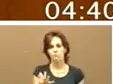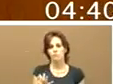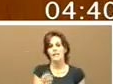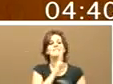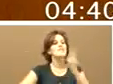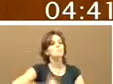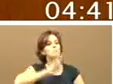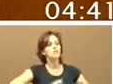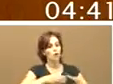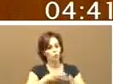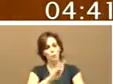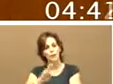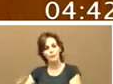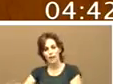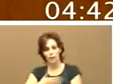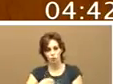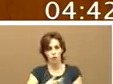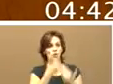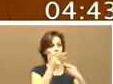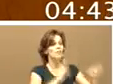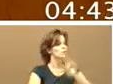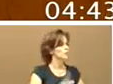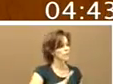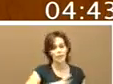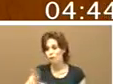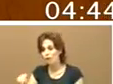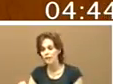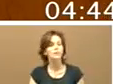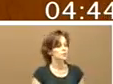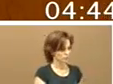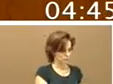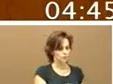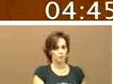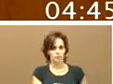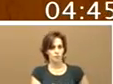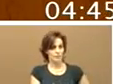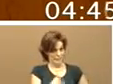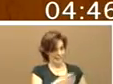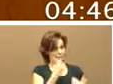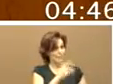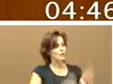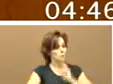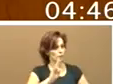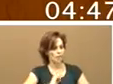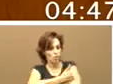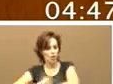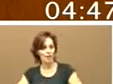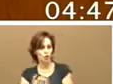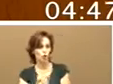todos los grupos parlamentarios, con el gesto, desde luego, que están esperando todos los ciudadanos. Por eso,